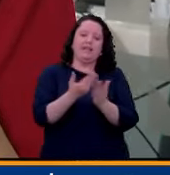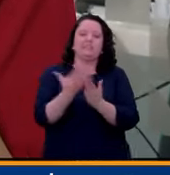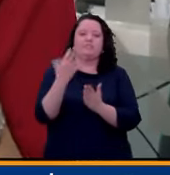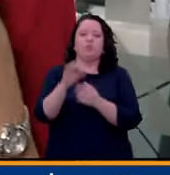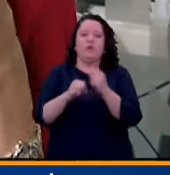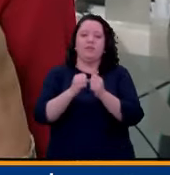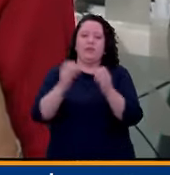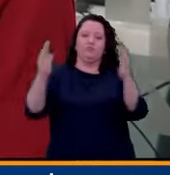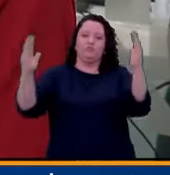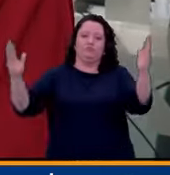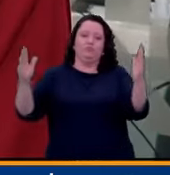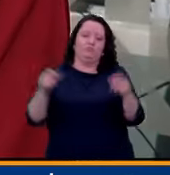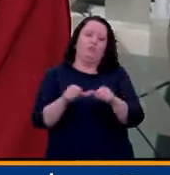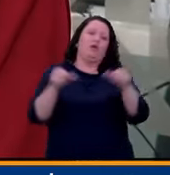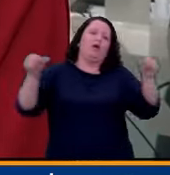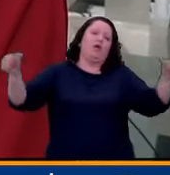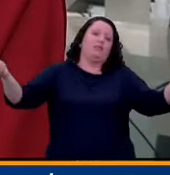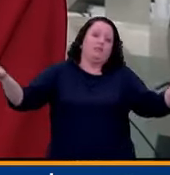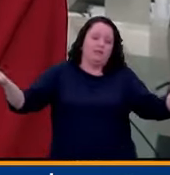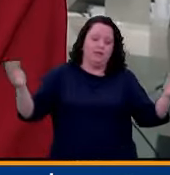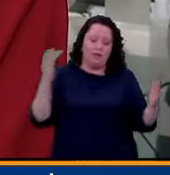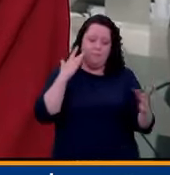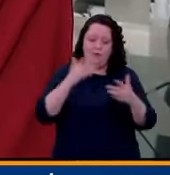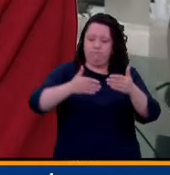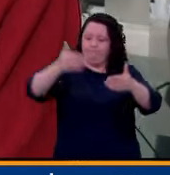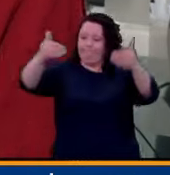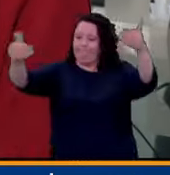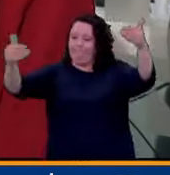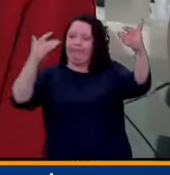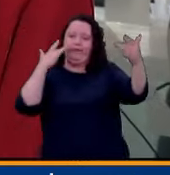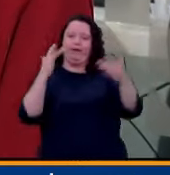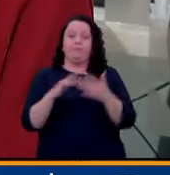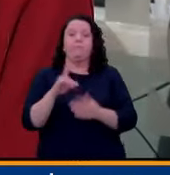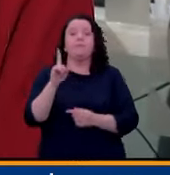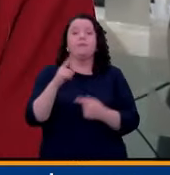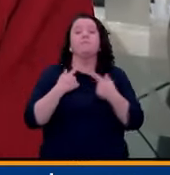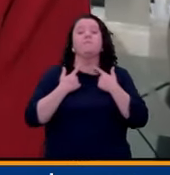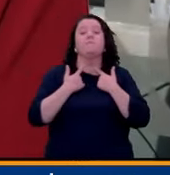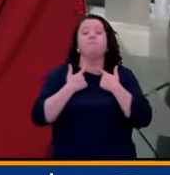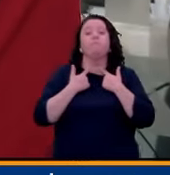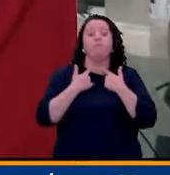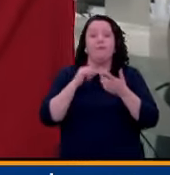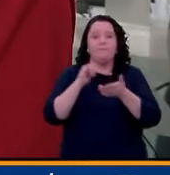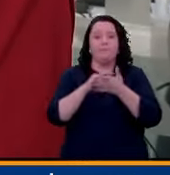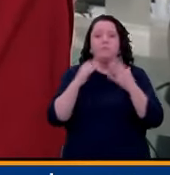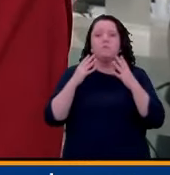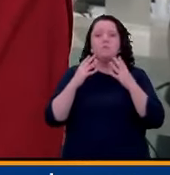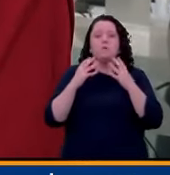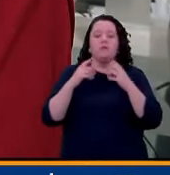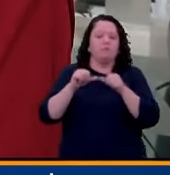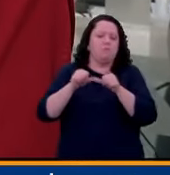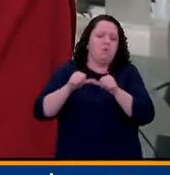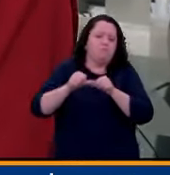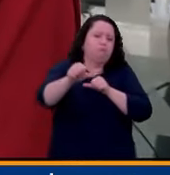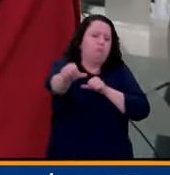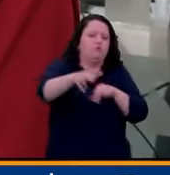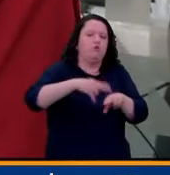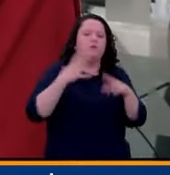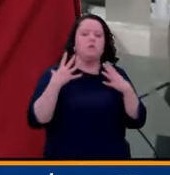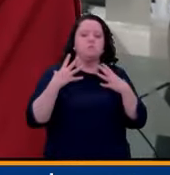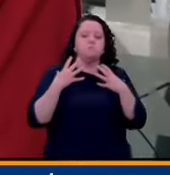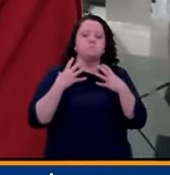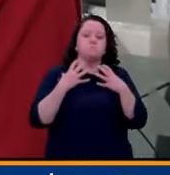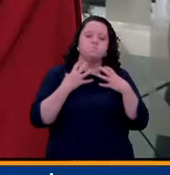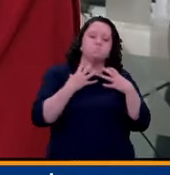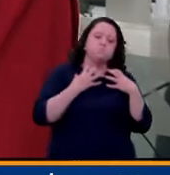un un Rango amplio de edad sin embargo la glándula tiroides empieza a deteriorarse con el tiempo Entonces vamos viendo